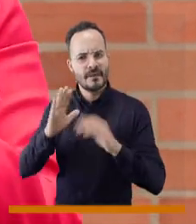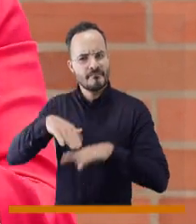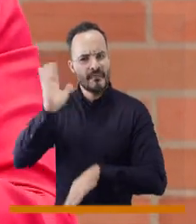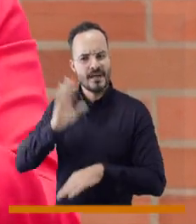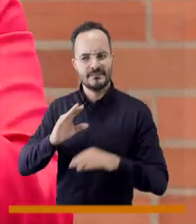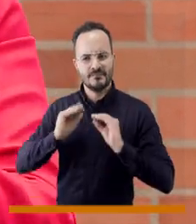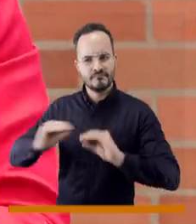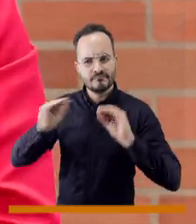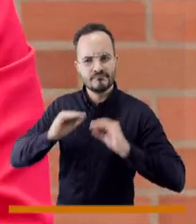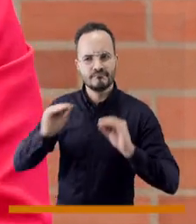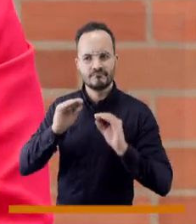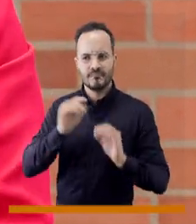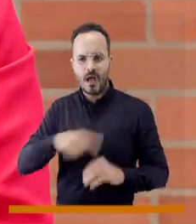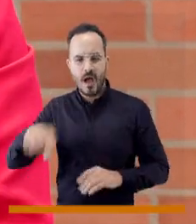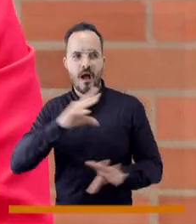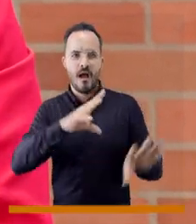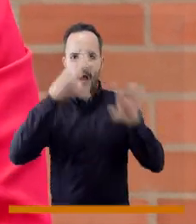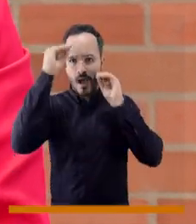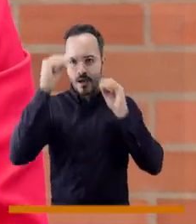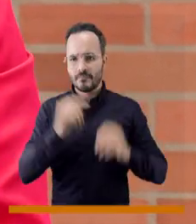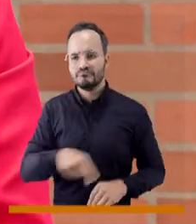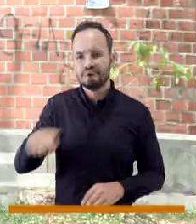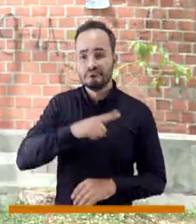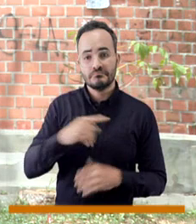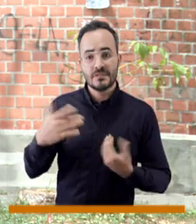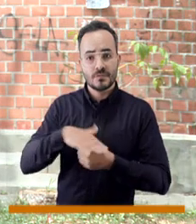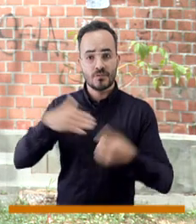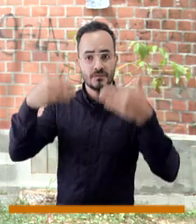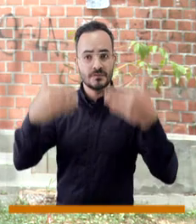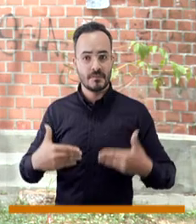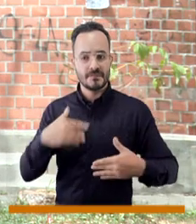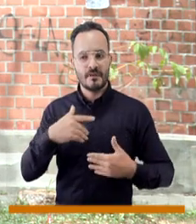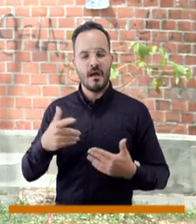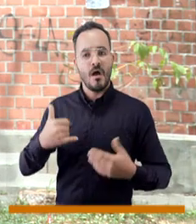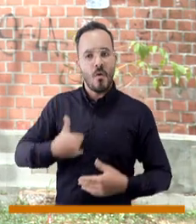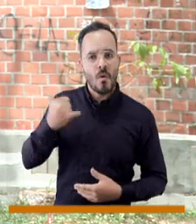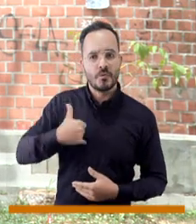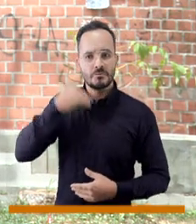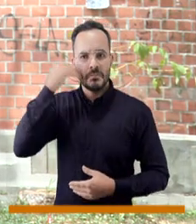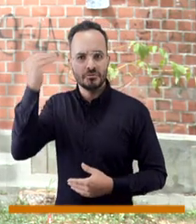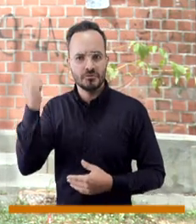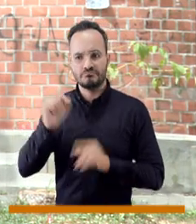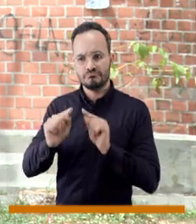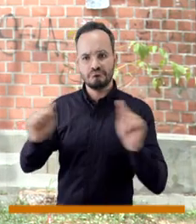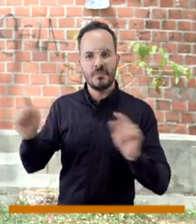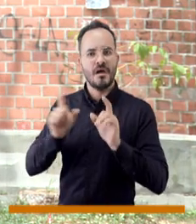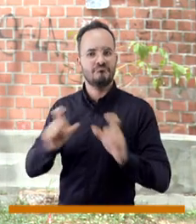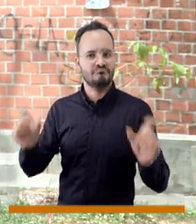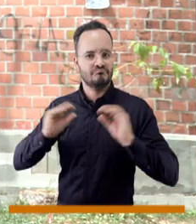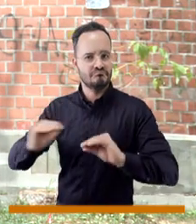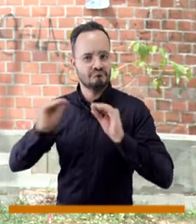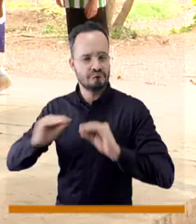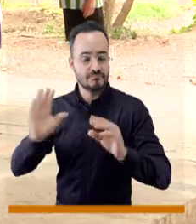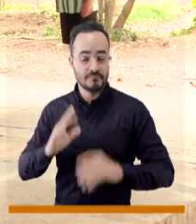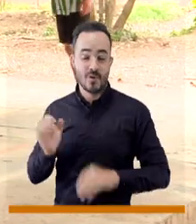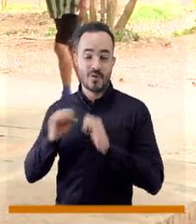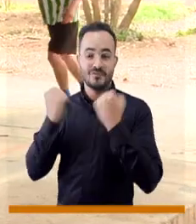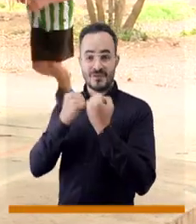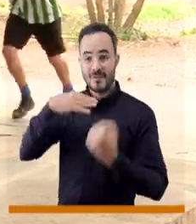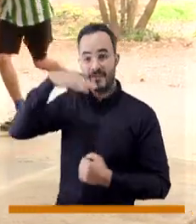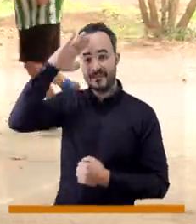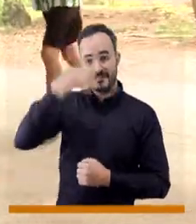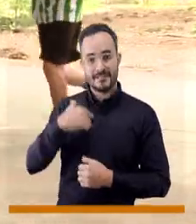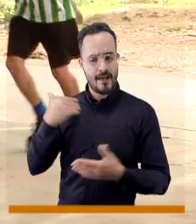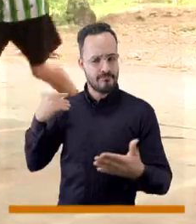de formación y aprendizaje en personas y jóvenes en situación de discapacidad, pues una de las causas que hemos liderado desde el